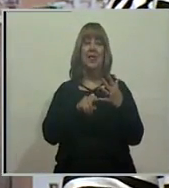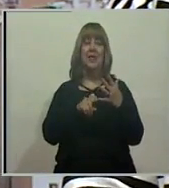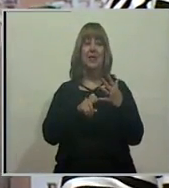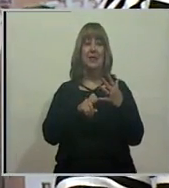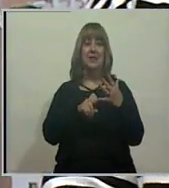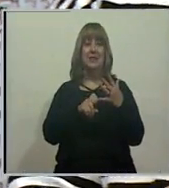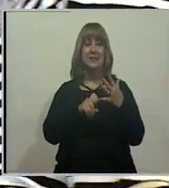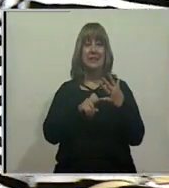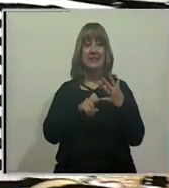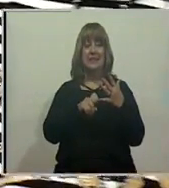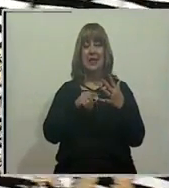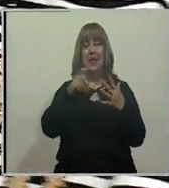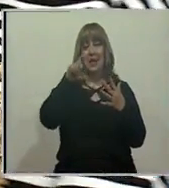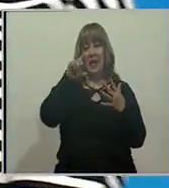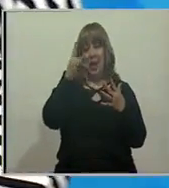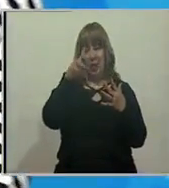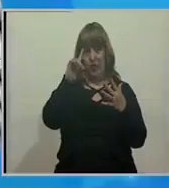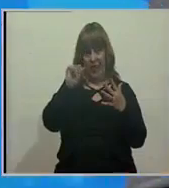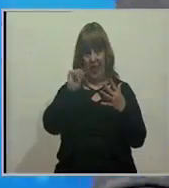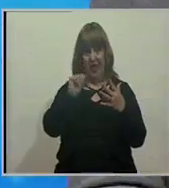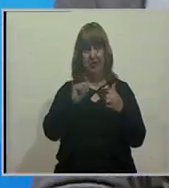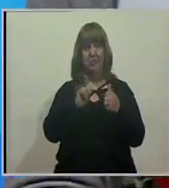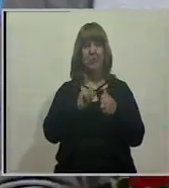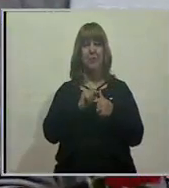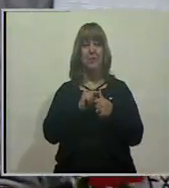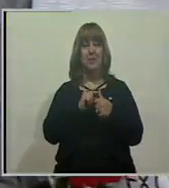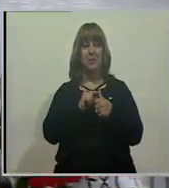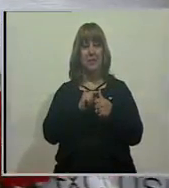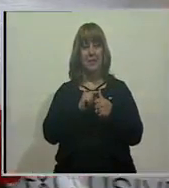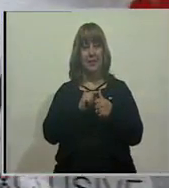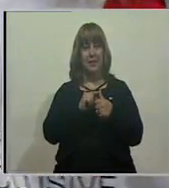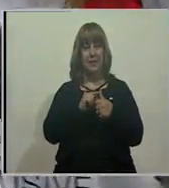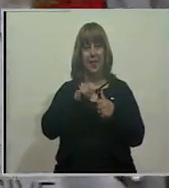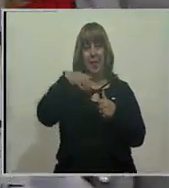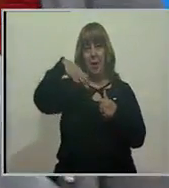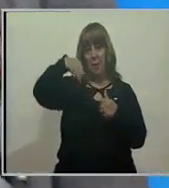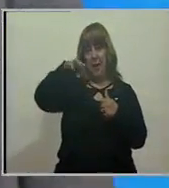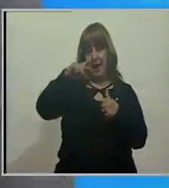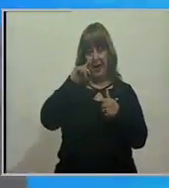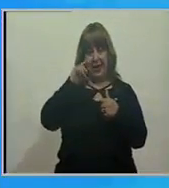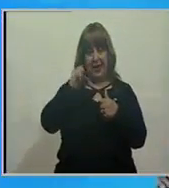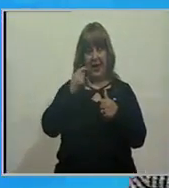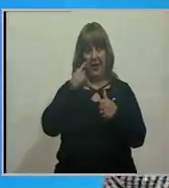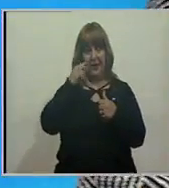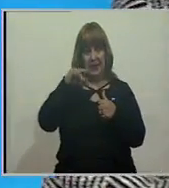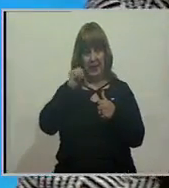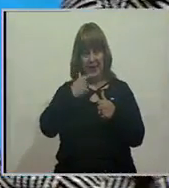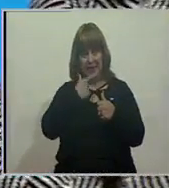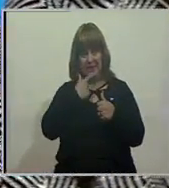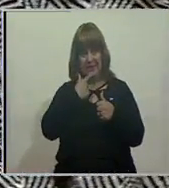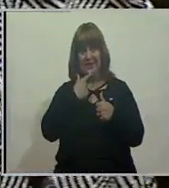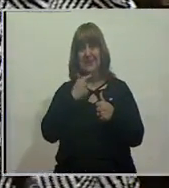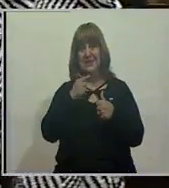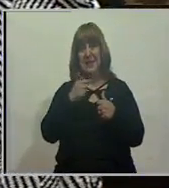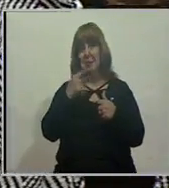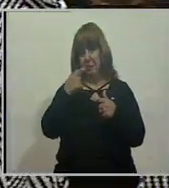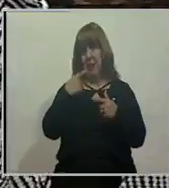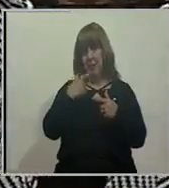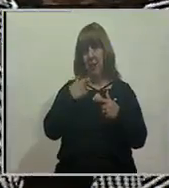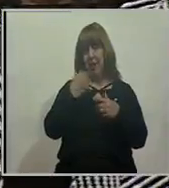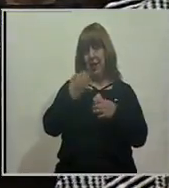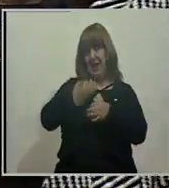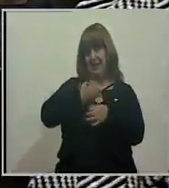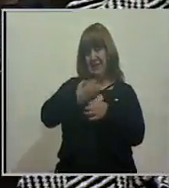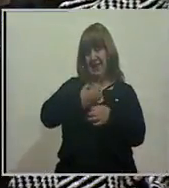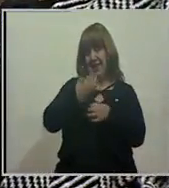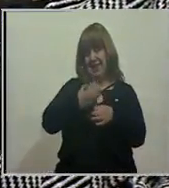lo digo. Claudia Villafañe, Clau, buen día, un placer tenerte. María Inés, ella es una de las coach que más su sufrió con nosotras.